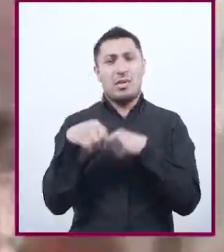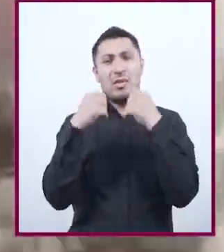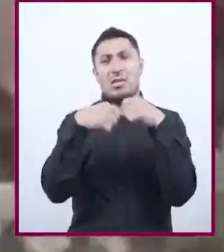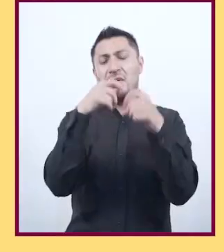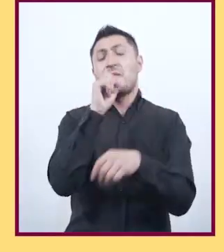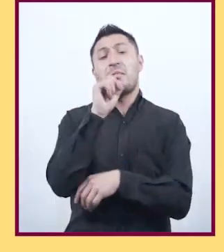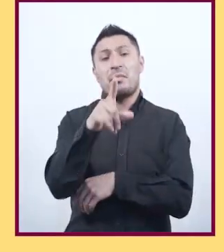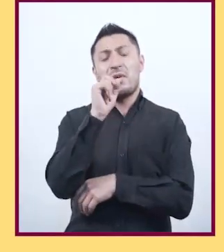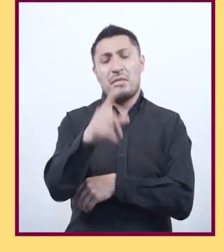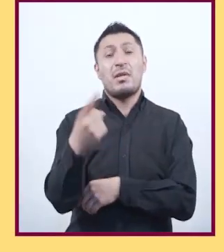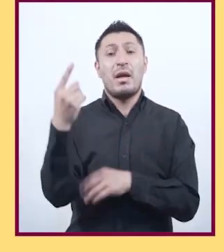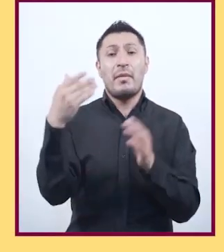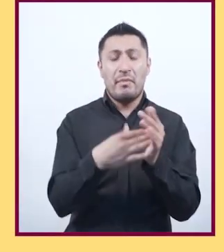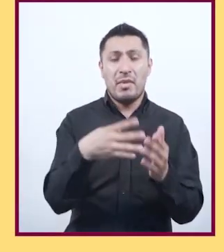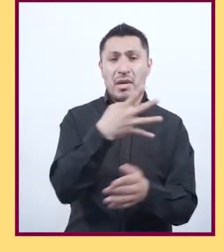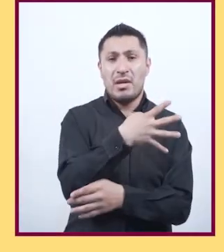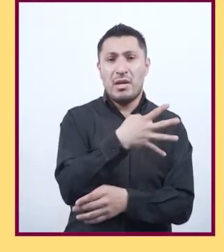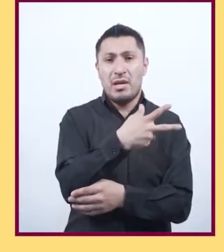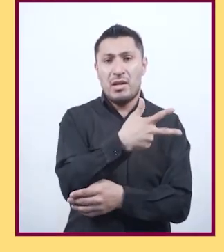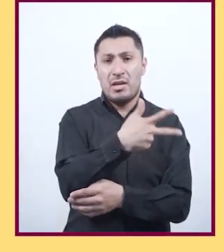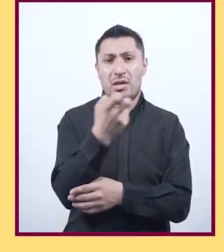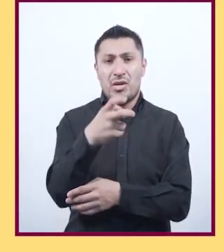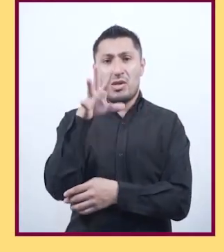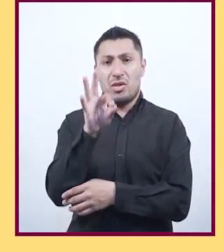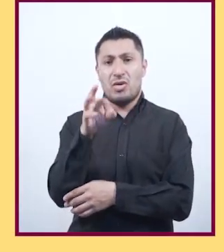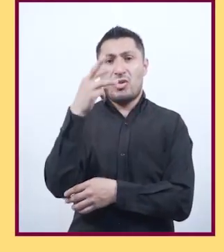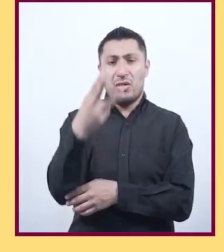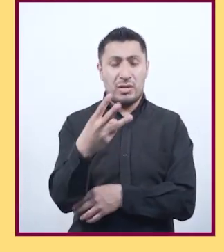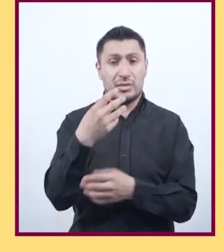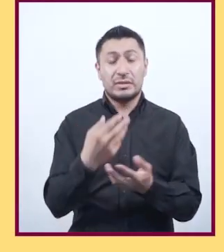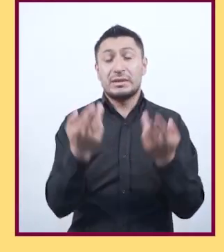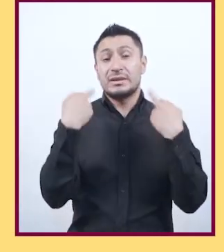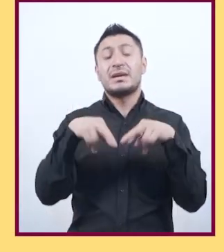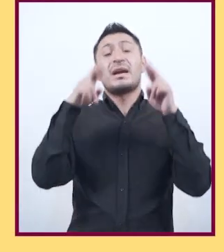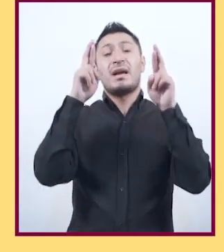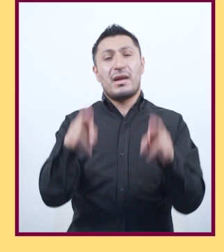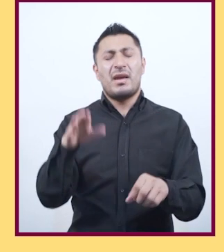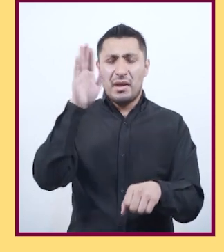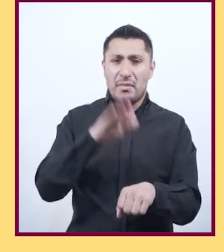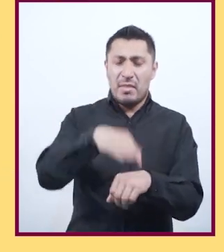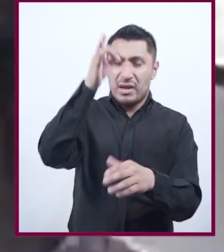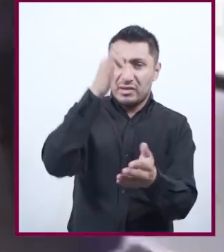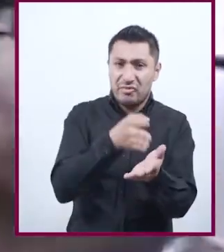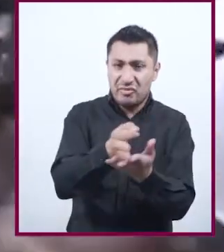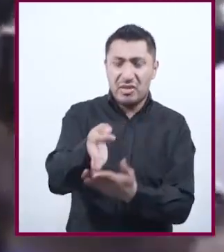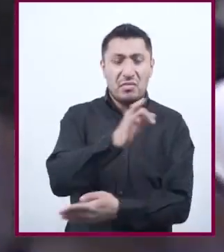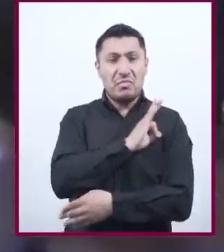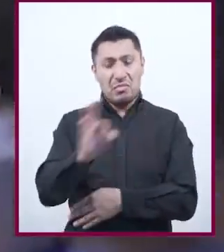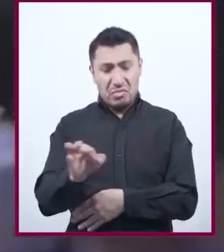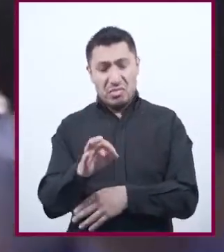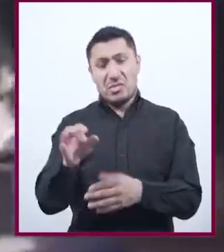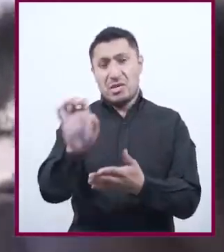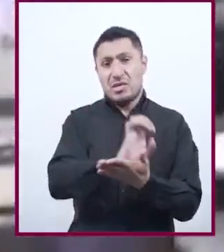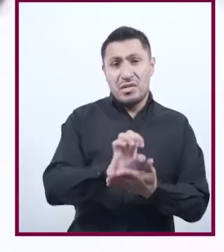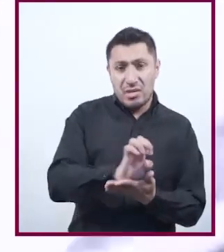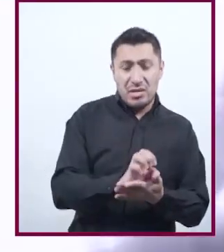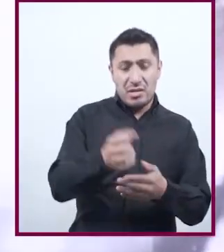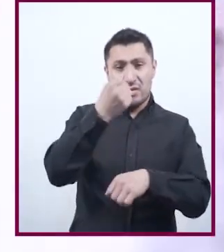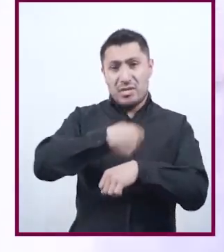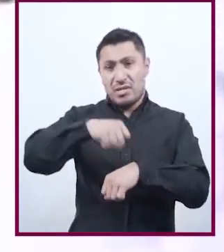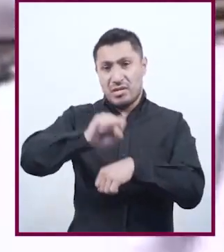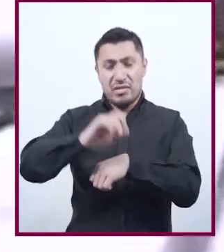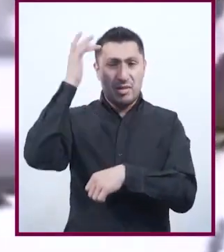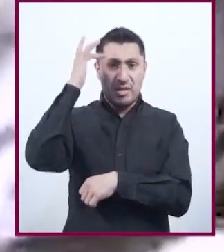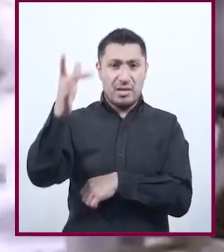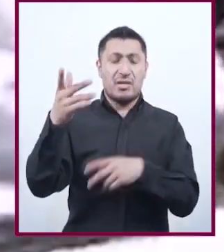la tradición es la misma desde 1843. Representar lo más fielmente posible los episodios de la